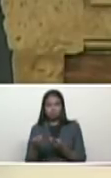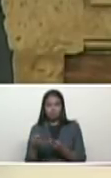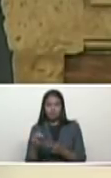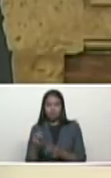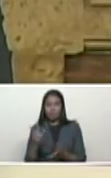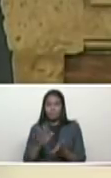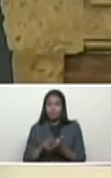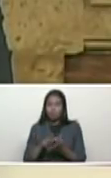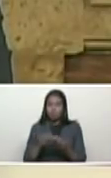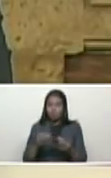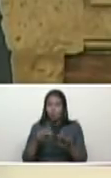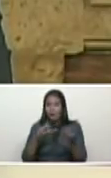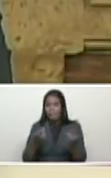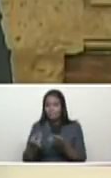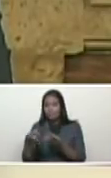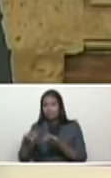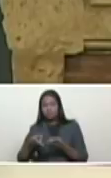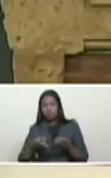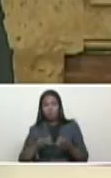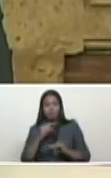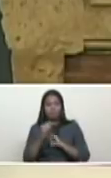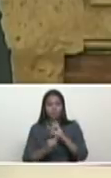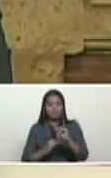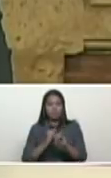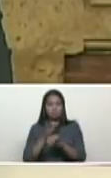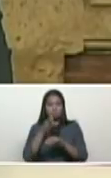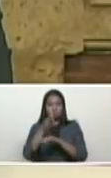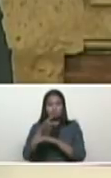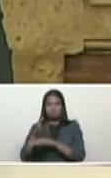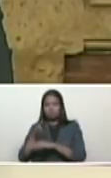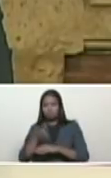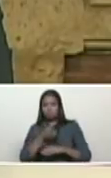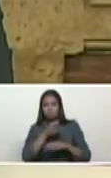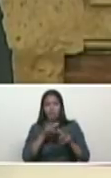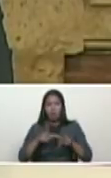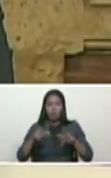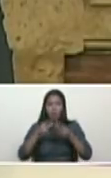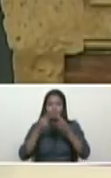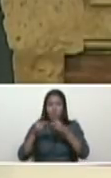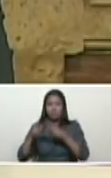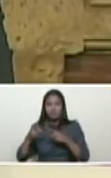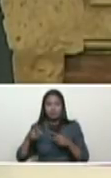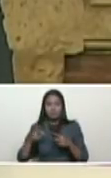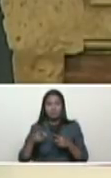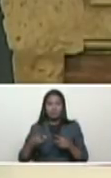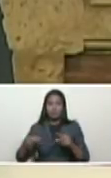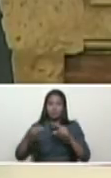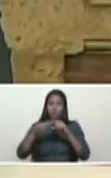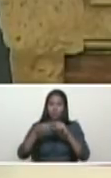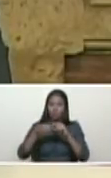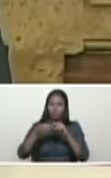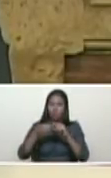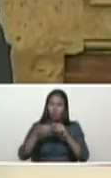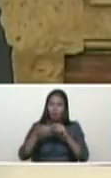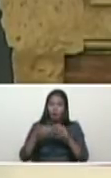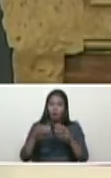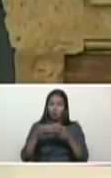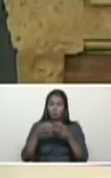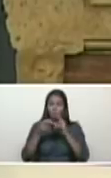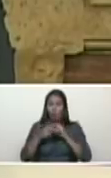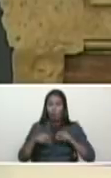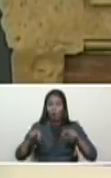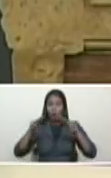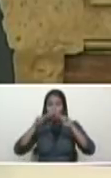un conjunto de invitaciones en el exterior en organismos asociados a las naciones unidas